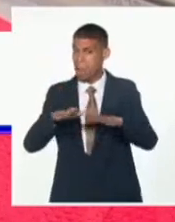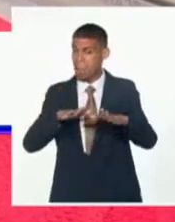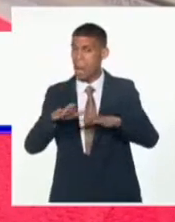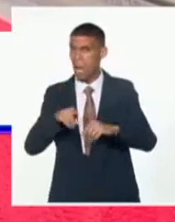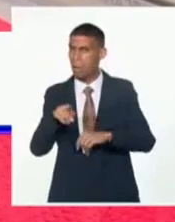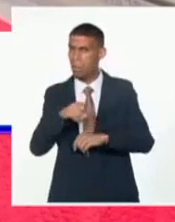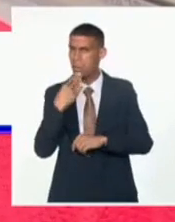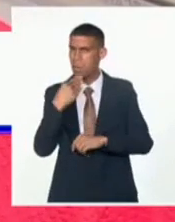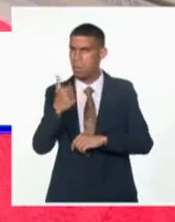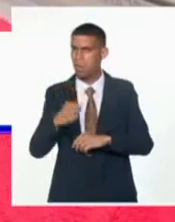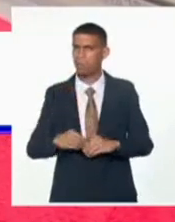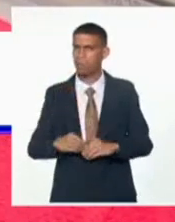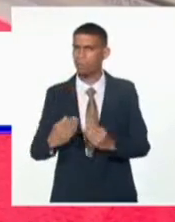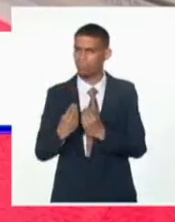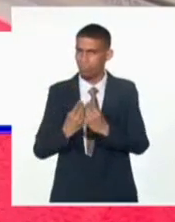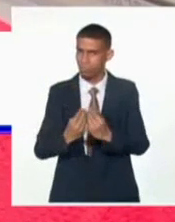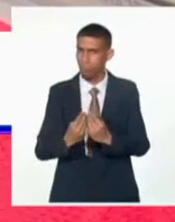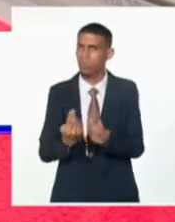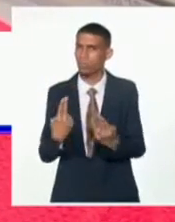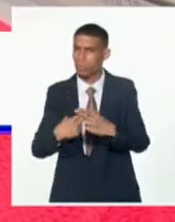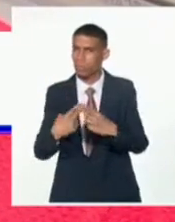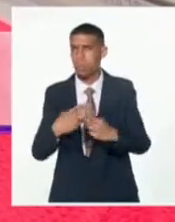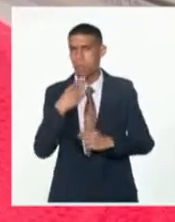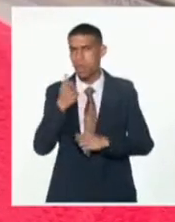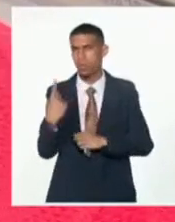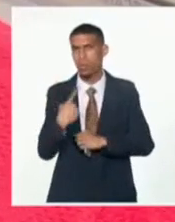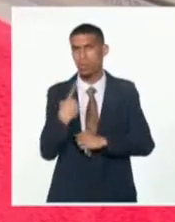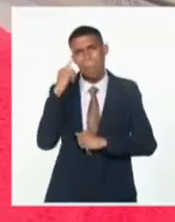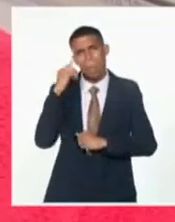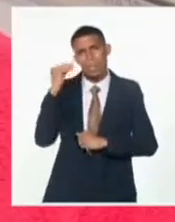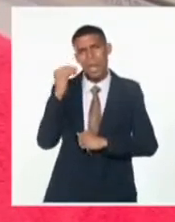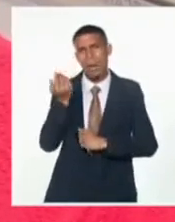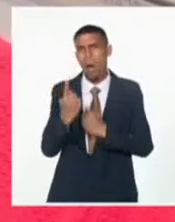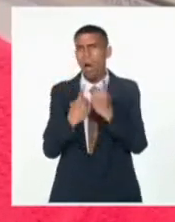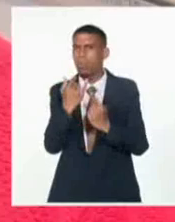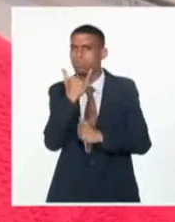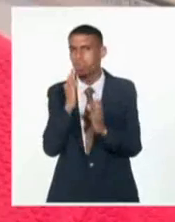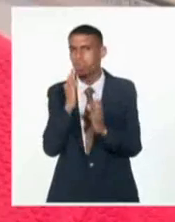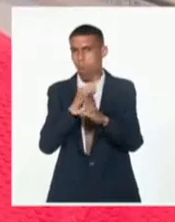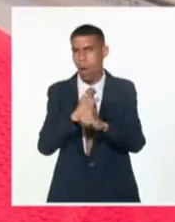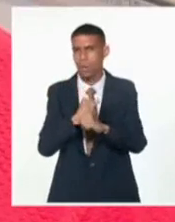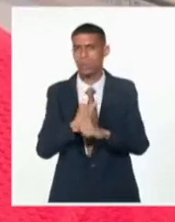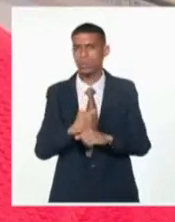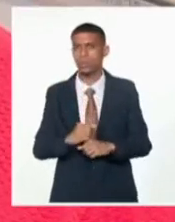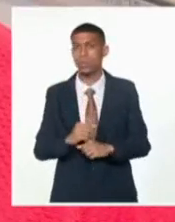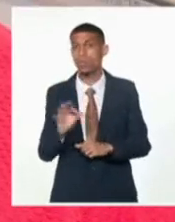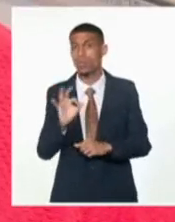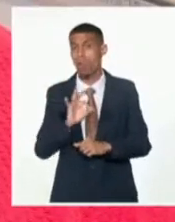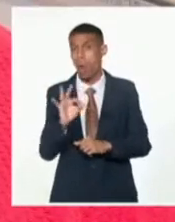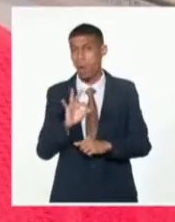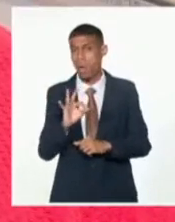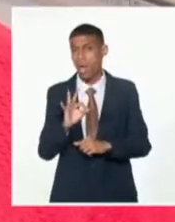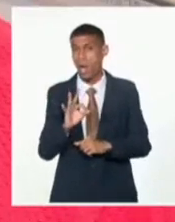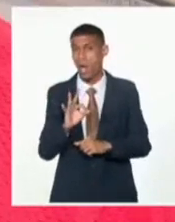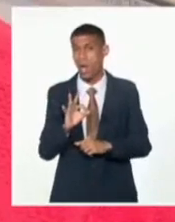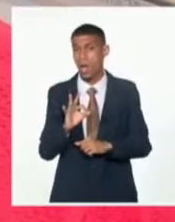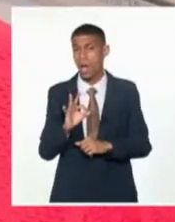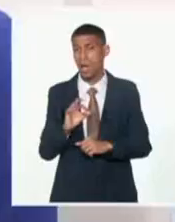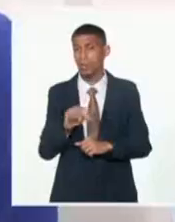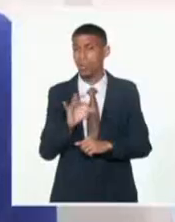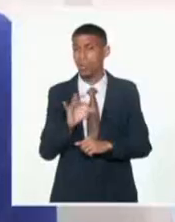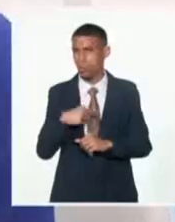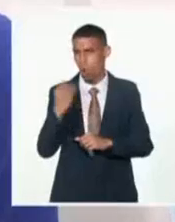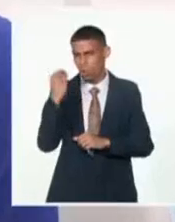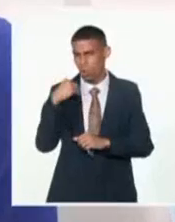se manifiesta en muy buena forma, lo que pensamos que no haya dificultad para imponerse, aun cuando tenemos principales corredores también de México, Colombia,